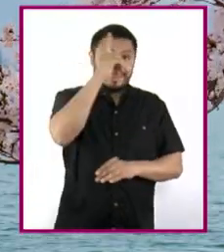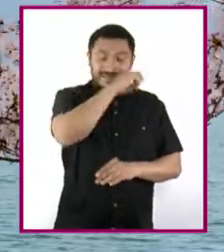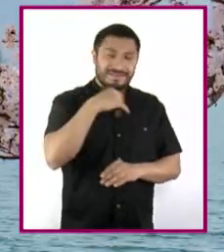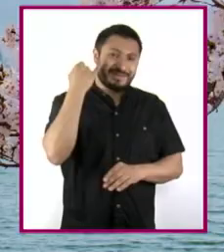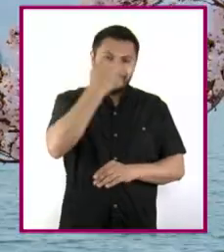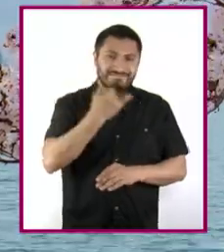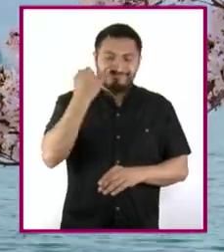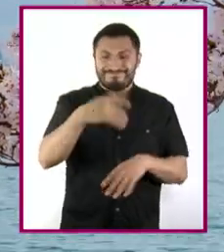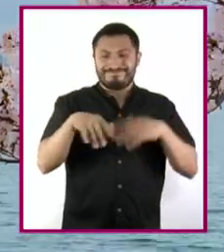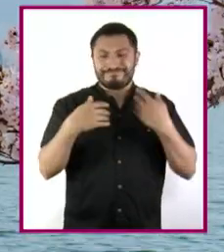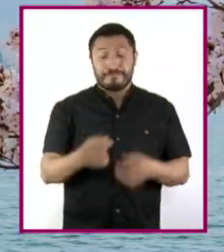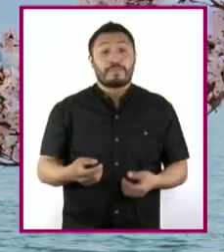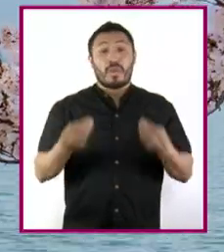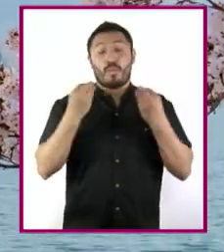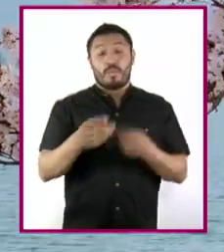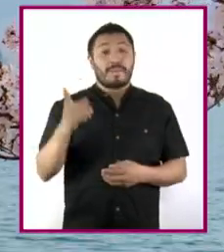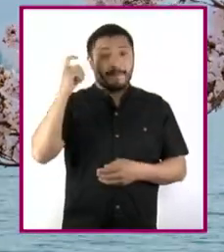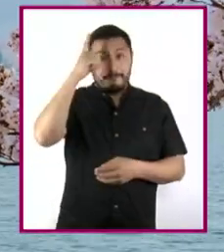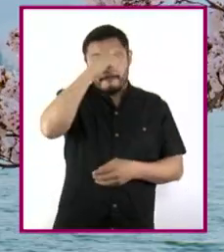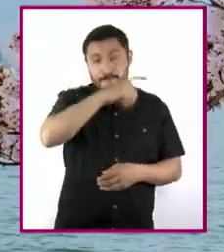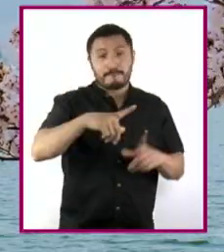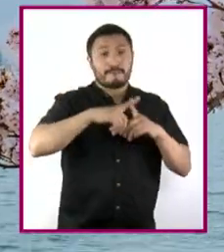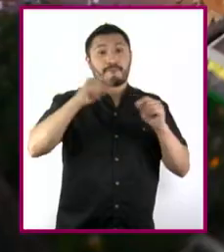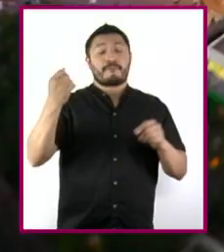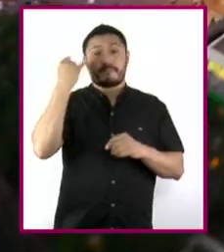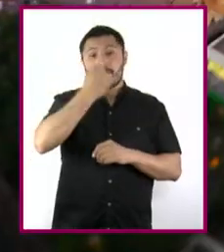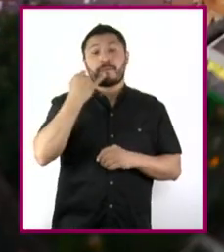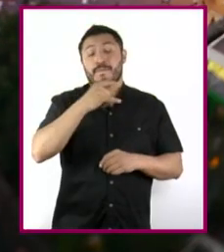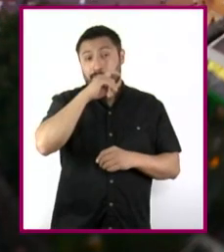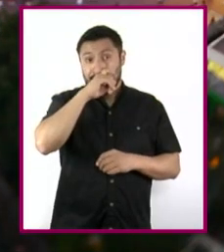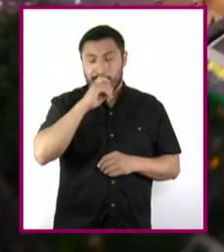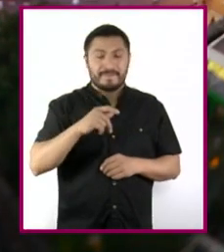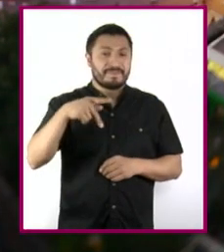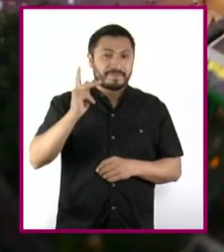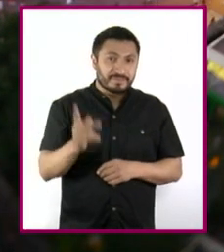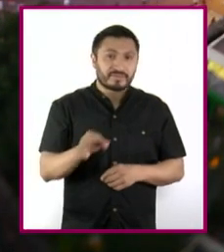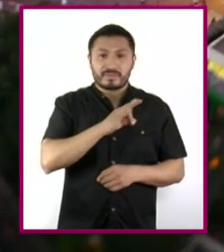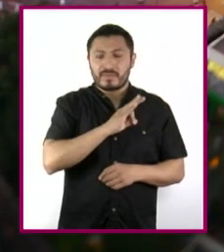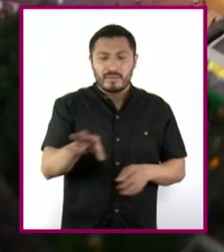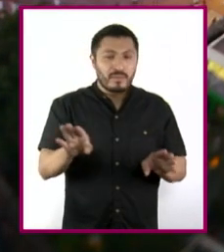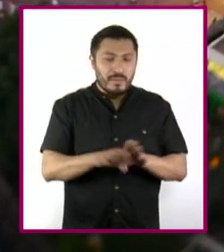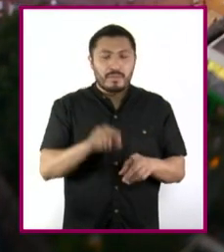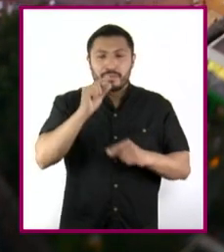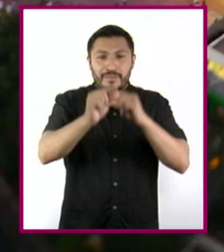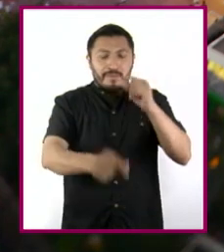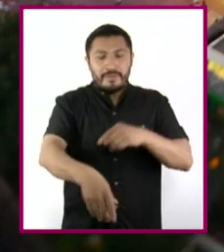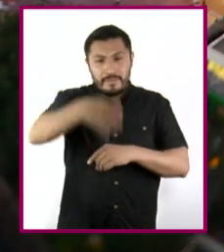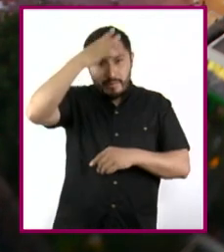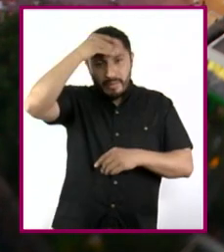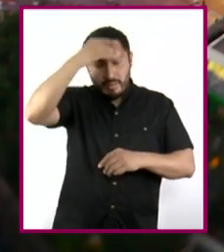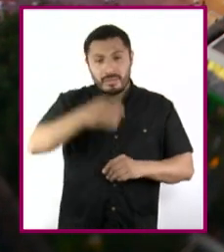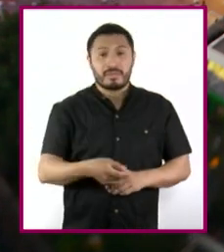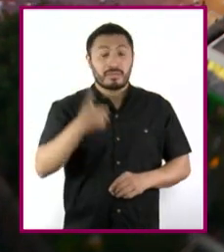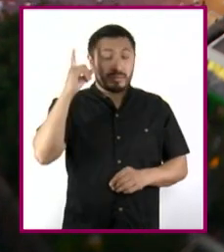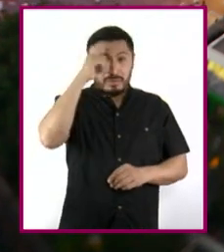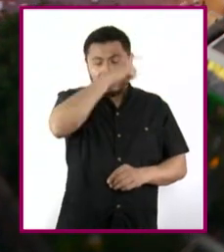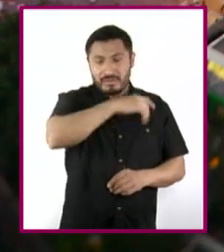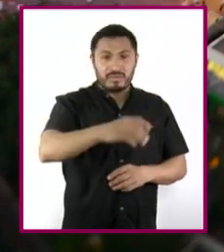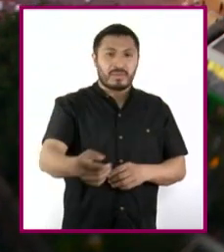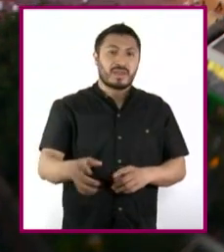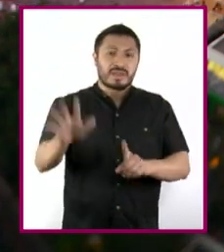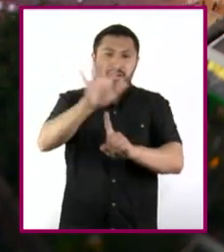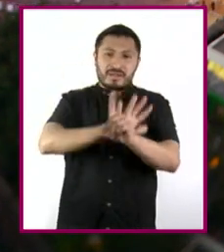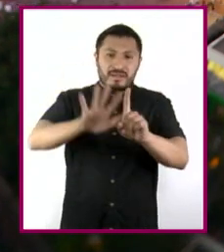idioma es difícil, pero uno puede saberlo llevar de alguna manera. Es difícil convencer a